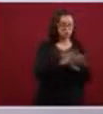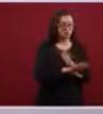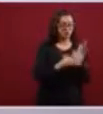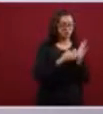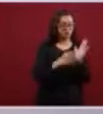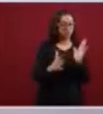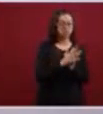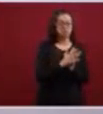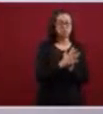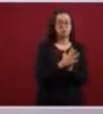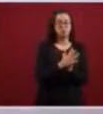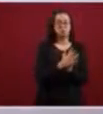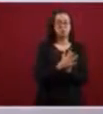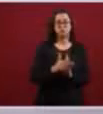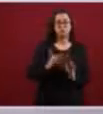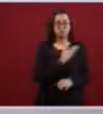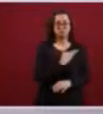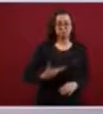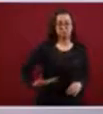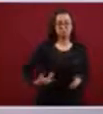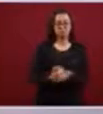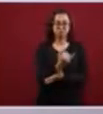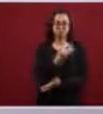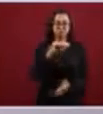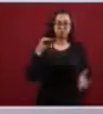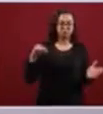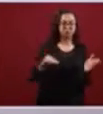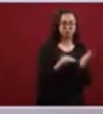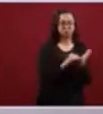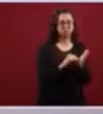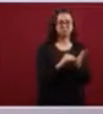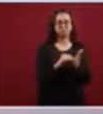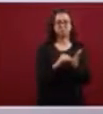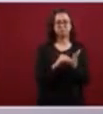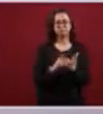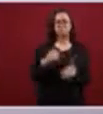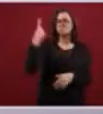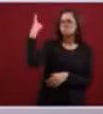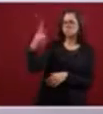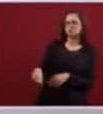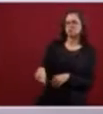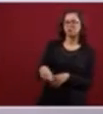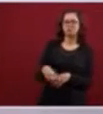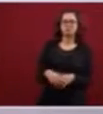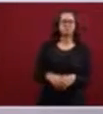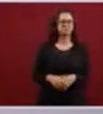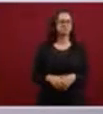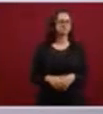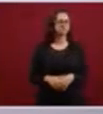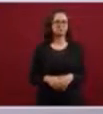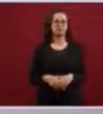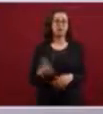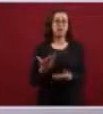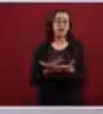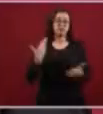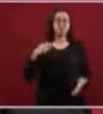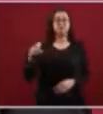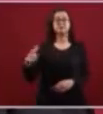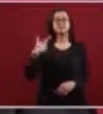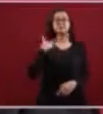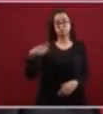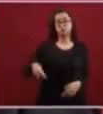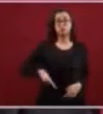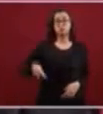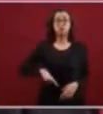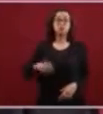donde el Ejecutivo decida, como se hizo en gobiernos anteriores, el